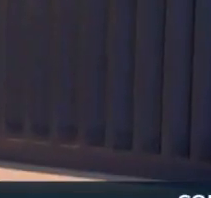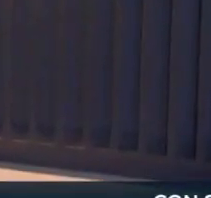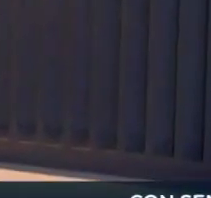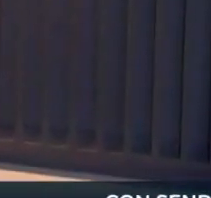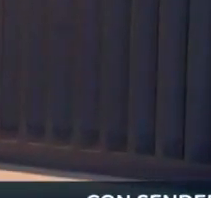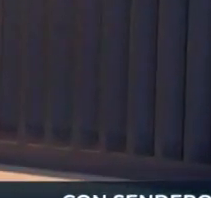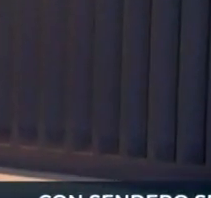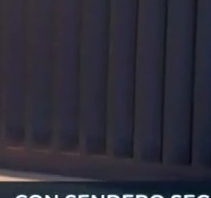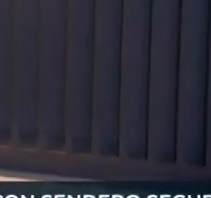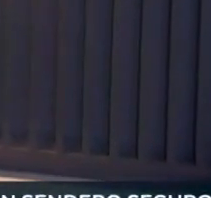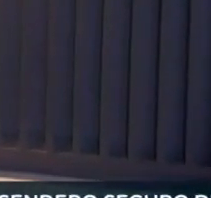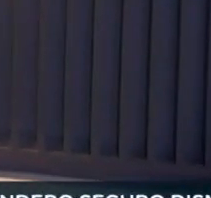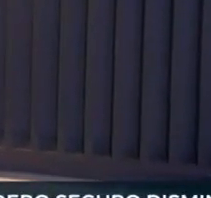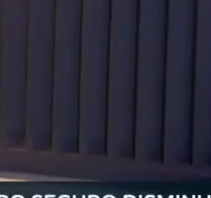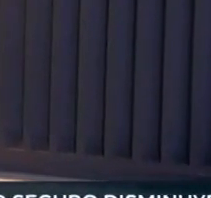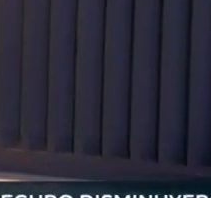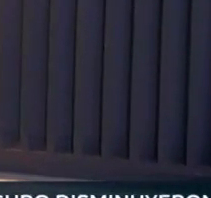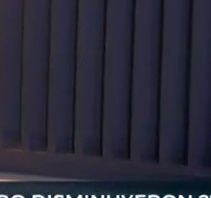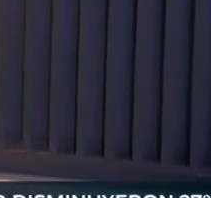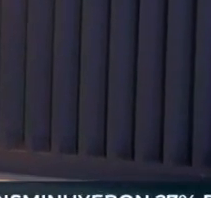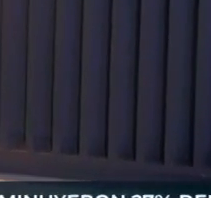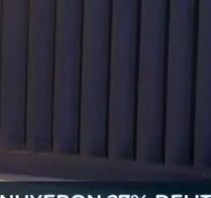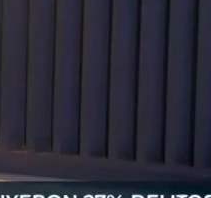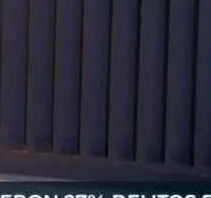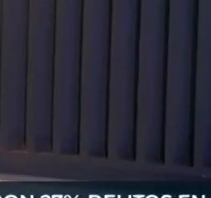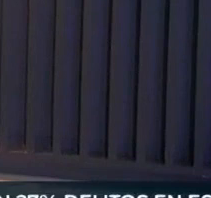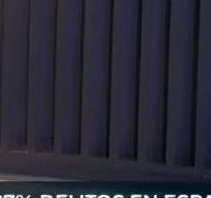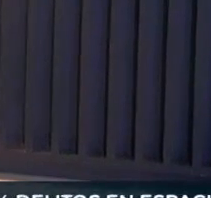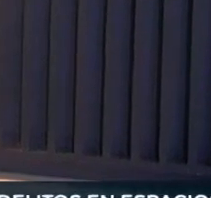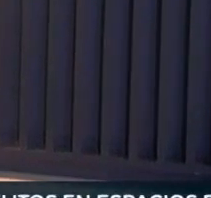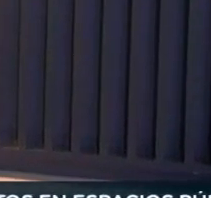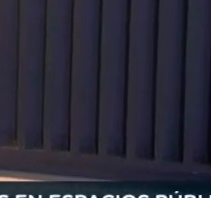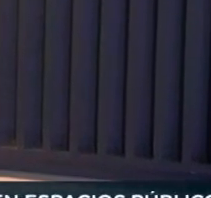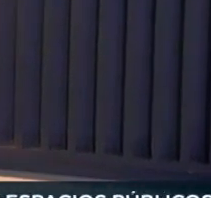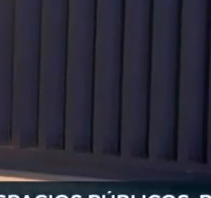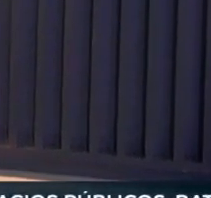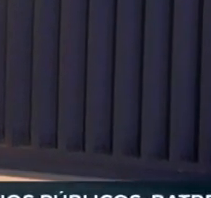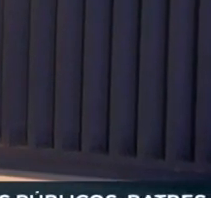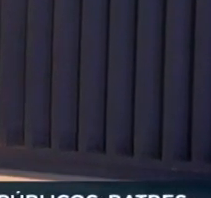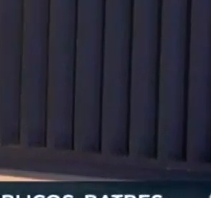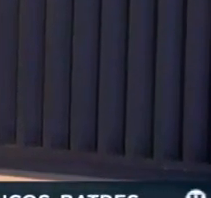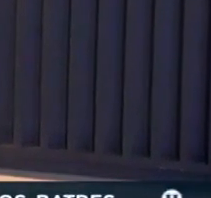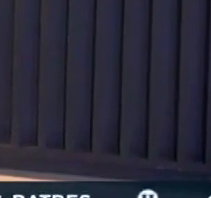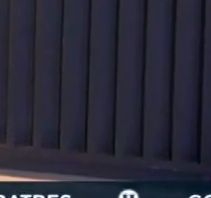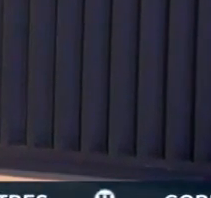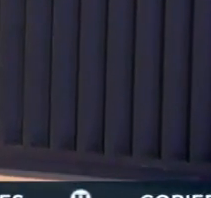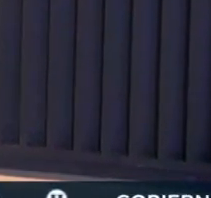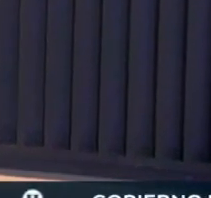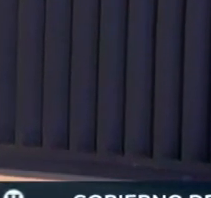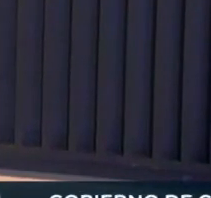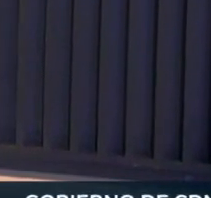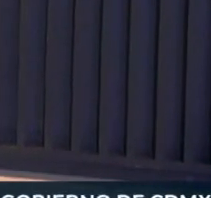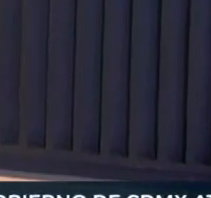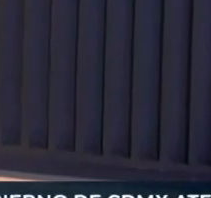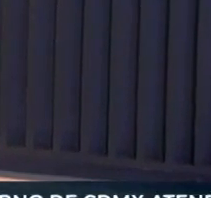En más información, para combatir la violencia de género aquí en la Ciudad de México, aumentaron en 250% el número de órdenes